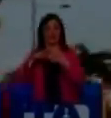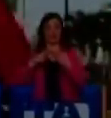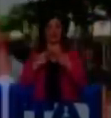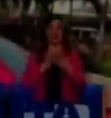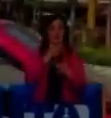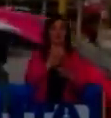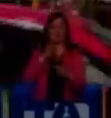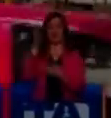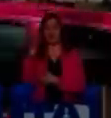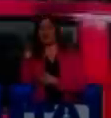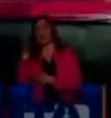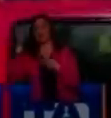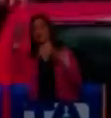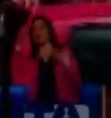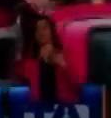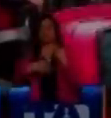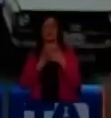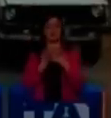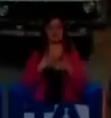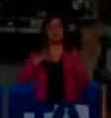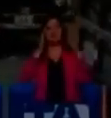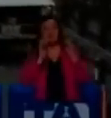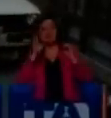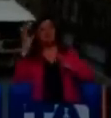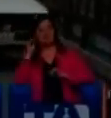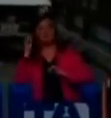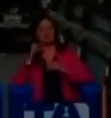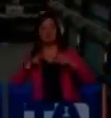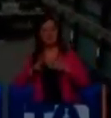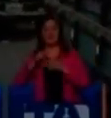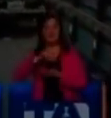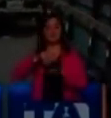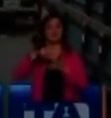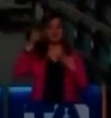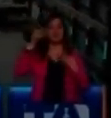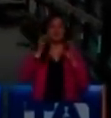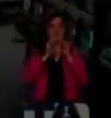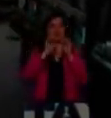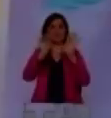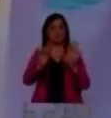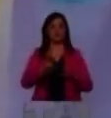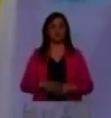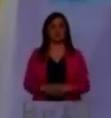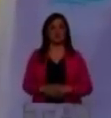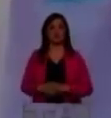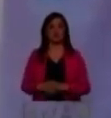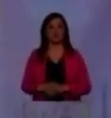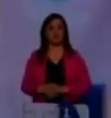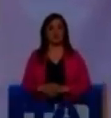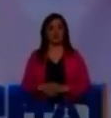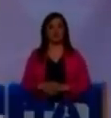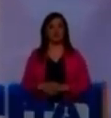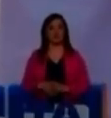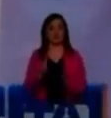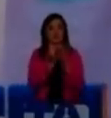públicas. También saludó y escuchó el clamor de los ciudadanos e inauguró varias centrales políticas. vamos a decir que no es